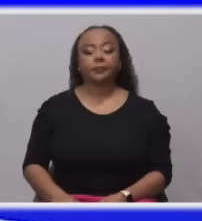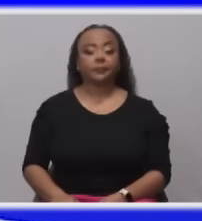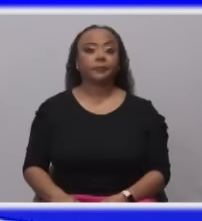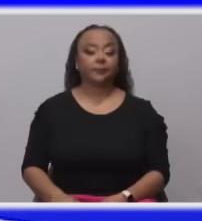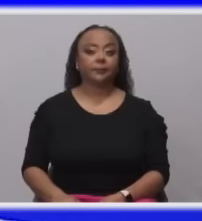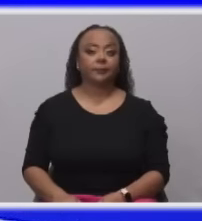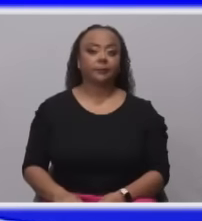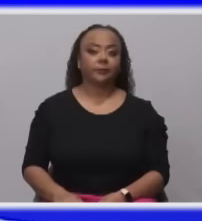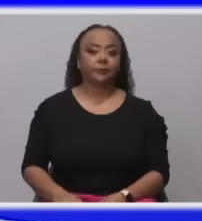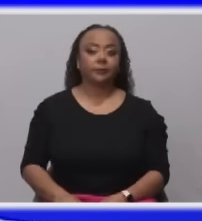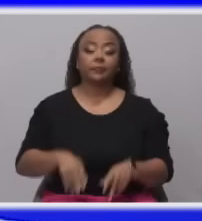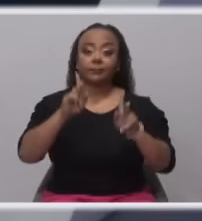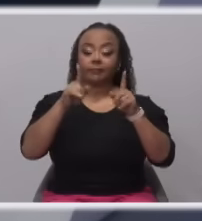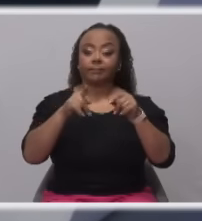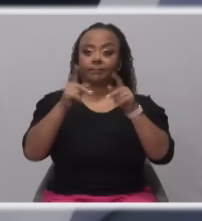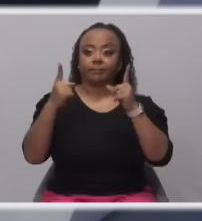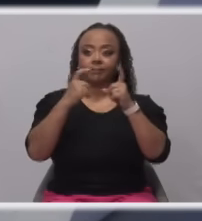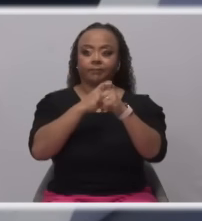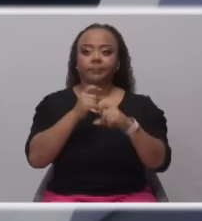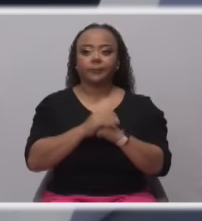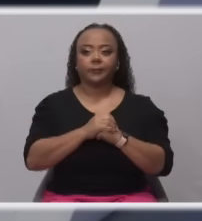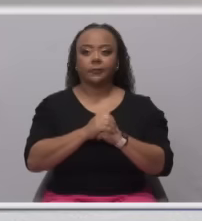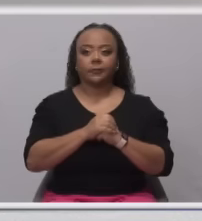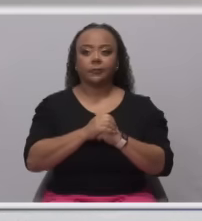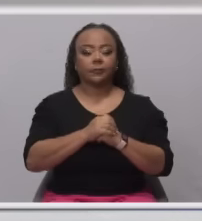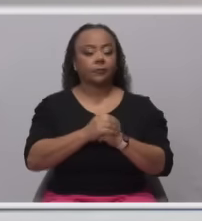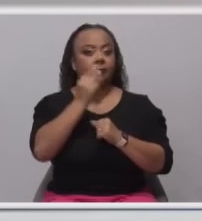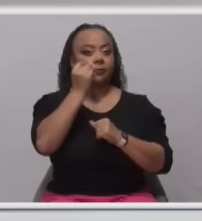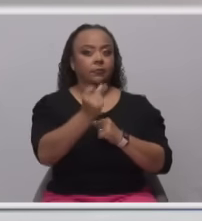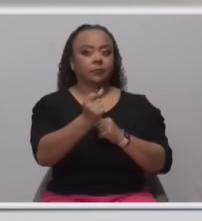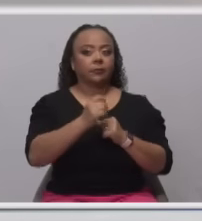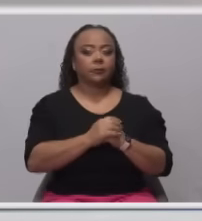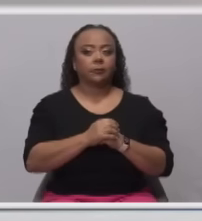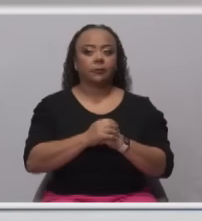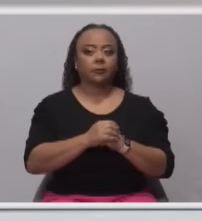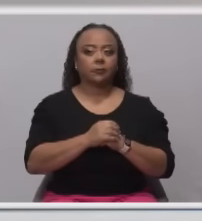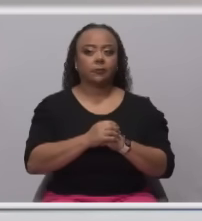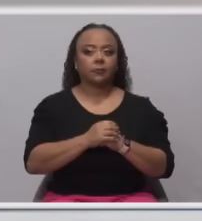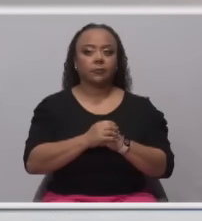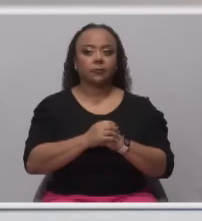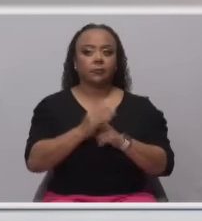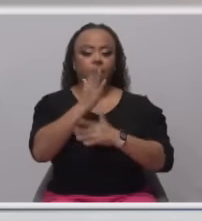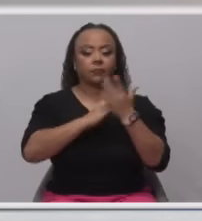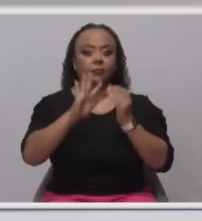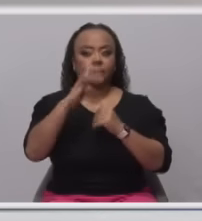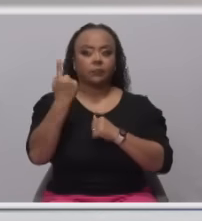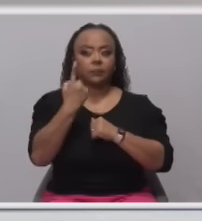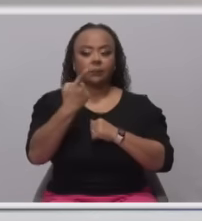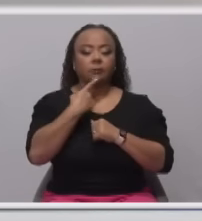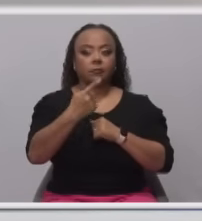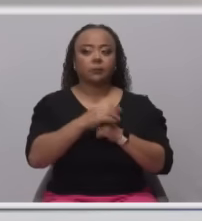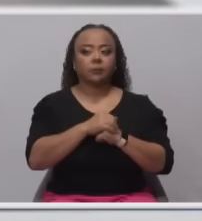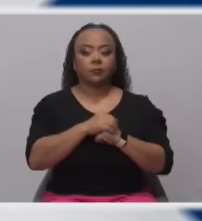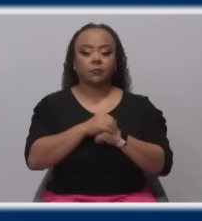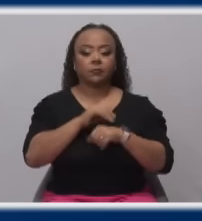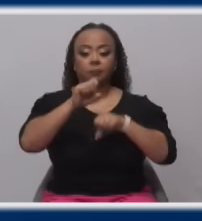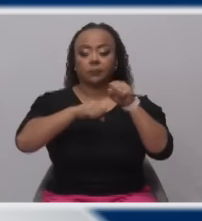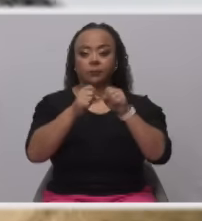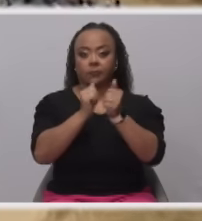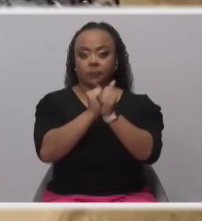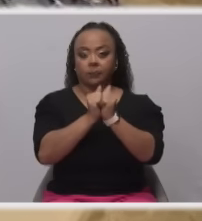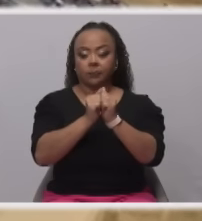esigente complicado Sí bueno rápidamente etapa 5 nada más les digo la vuelta a España